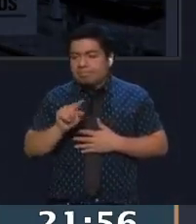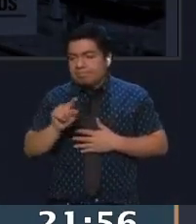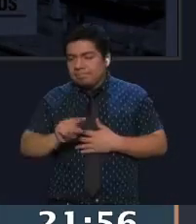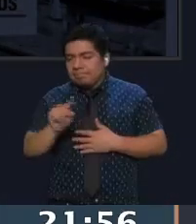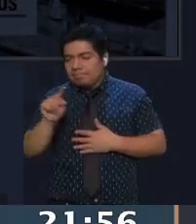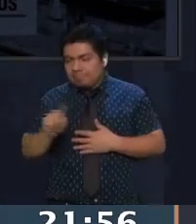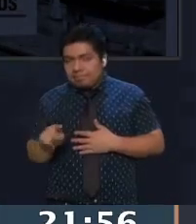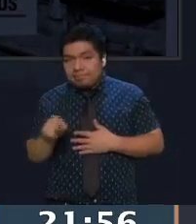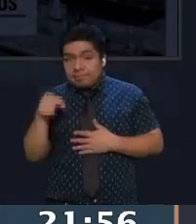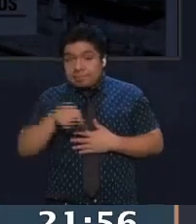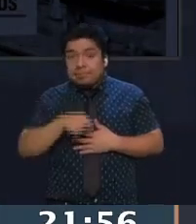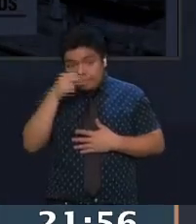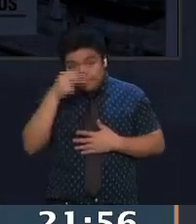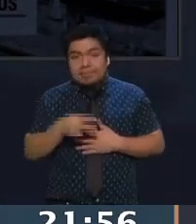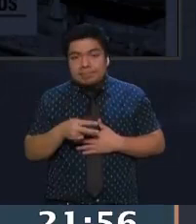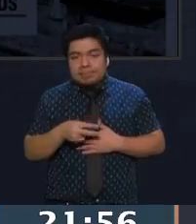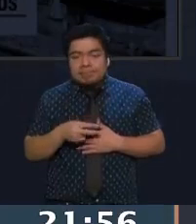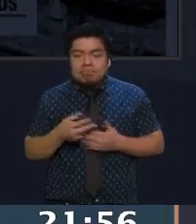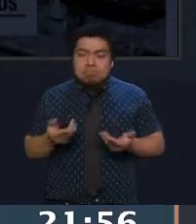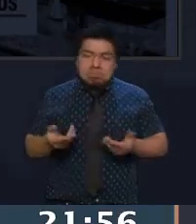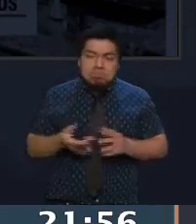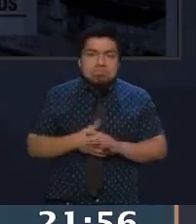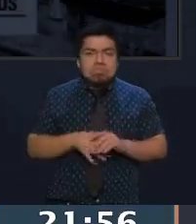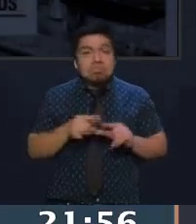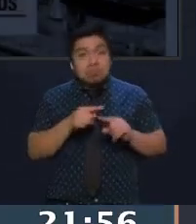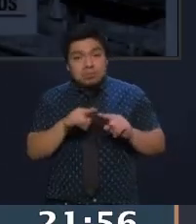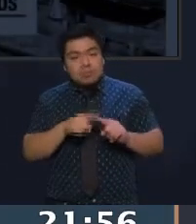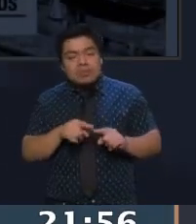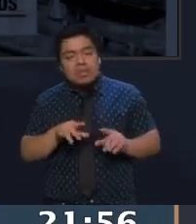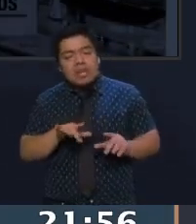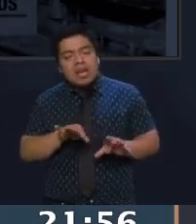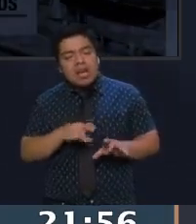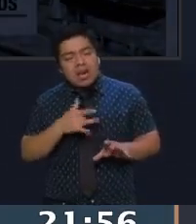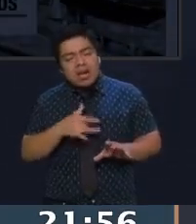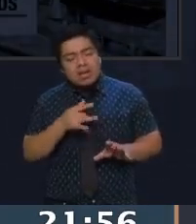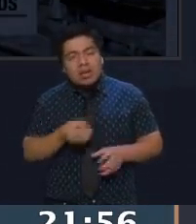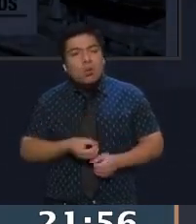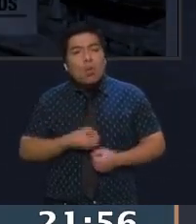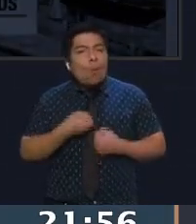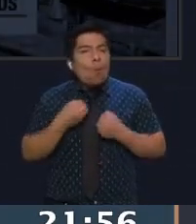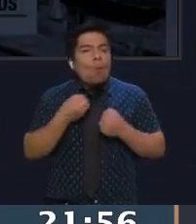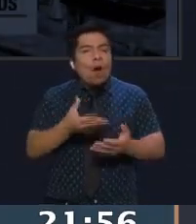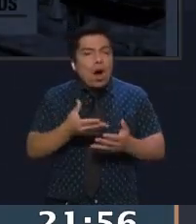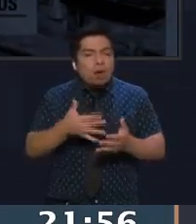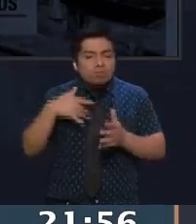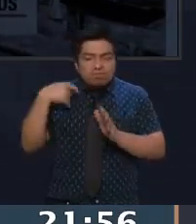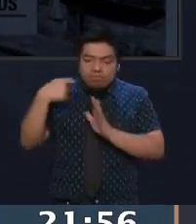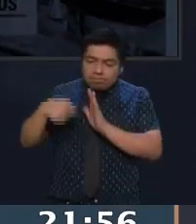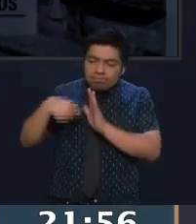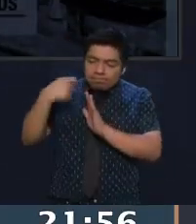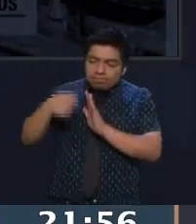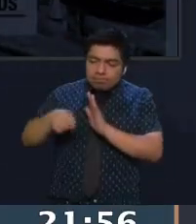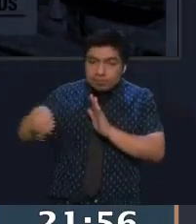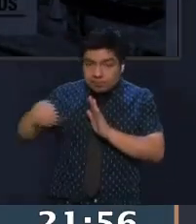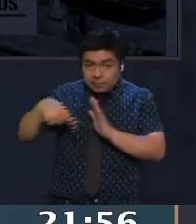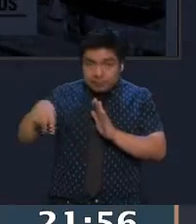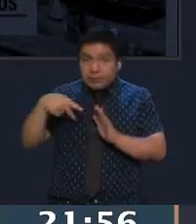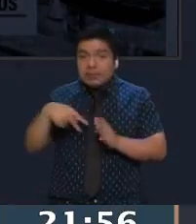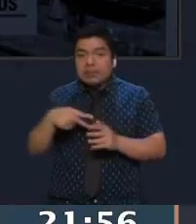muchas ocasiones logra expresarse a través de grabaciones hechas por los propios